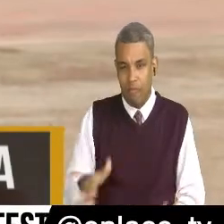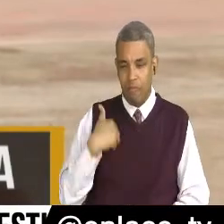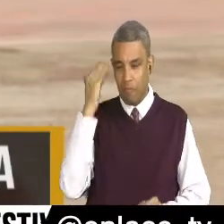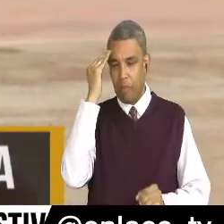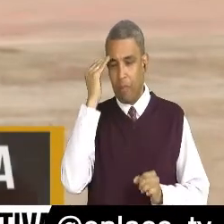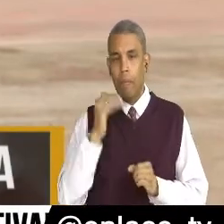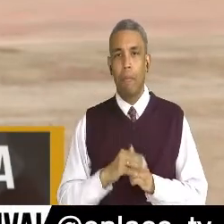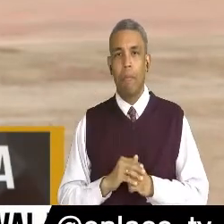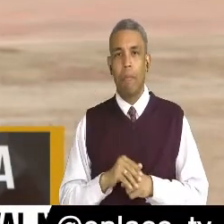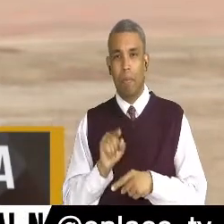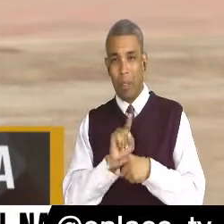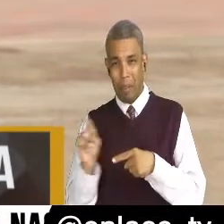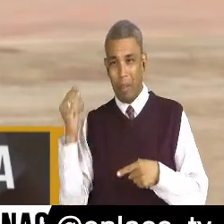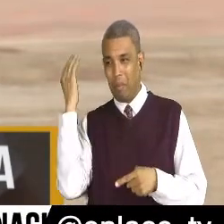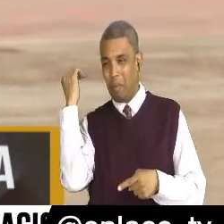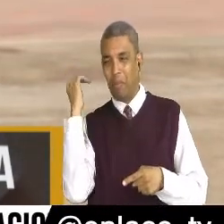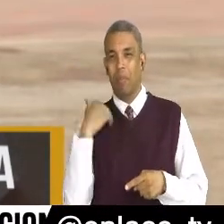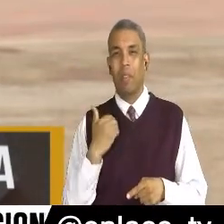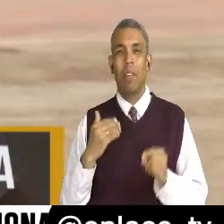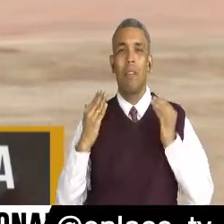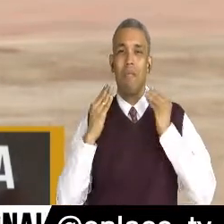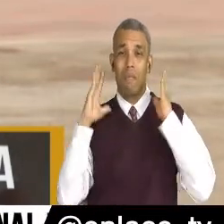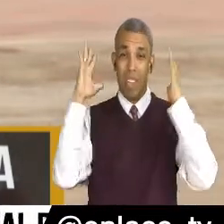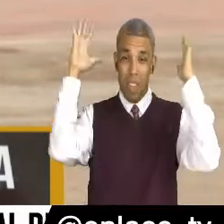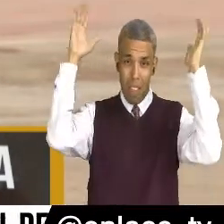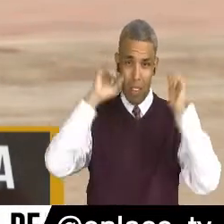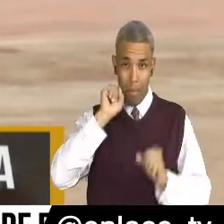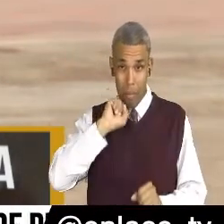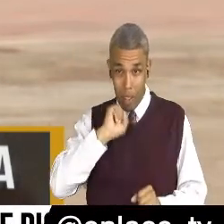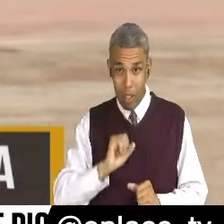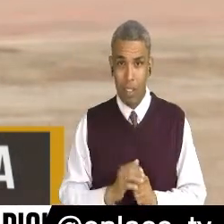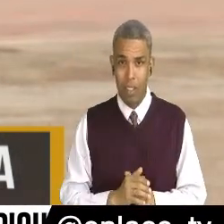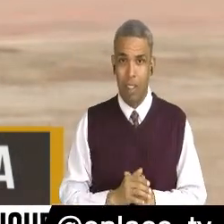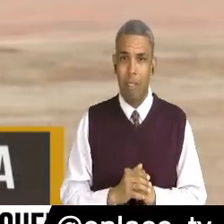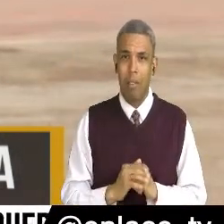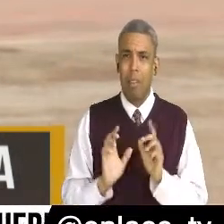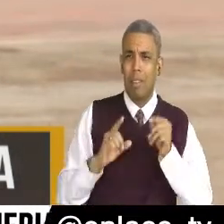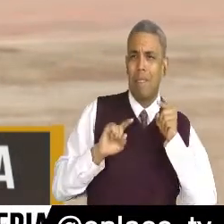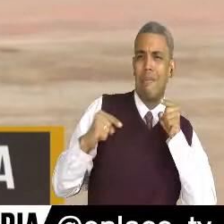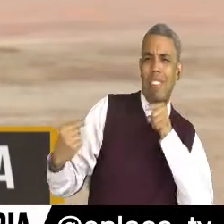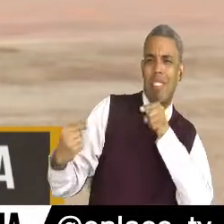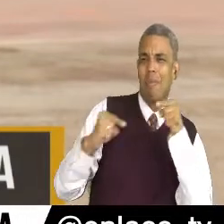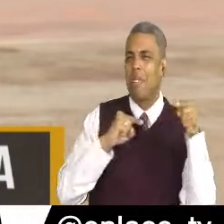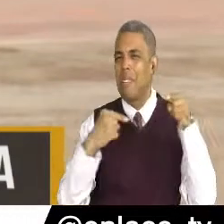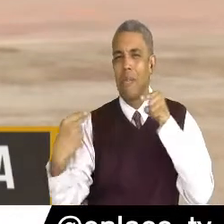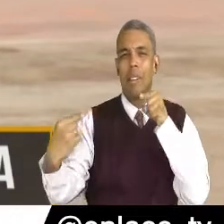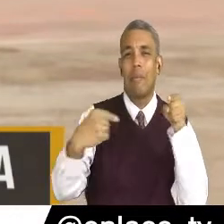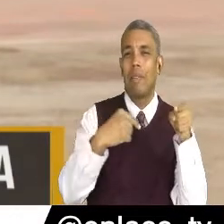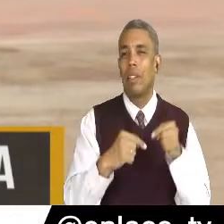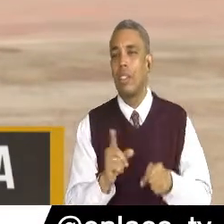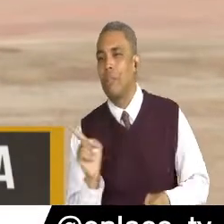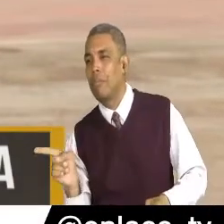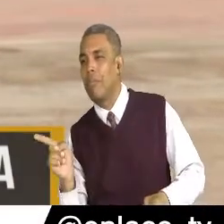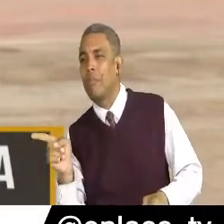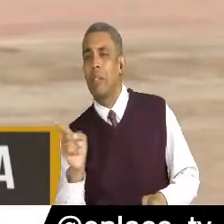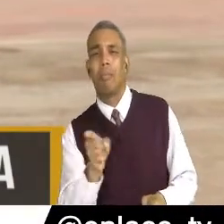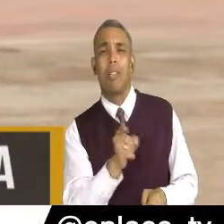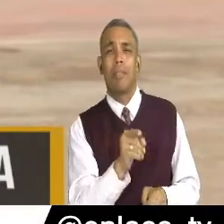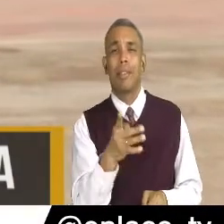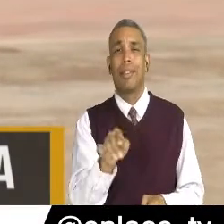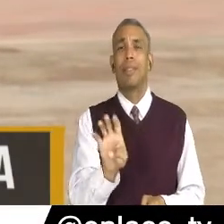las fiestas de Barranca Bermeja, hubo alrededor de 19 riñas. Hubo también peleas por situaciones de